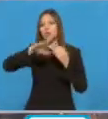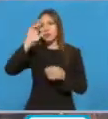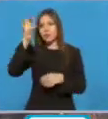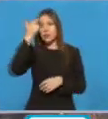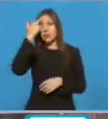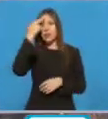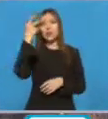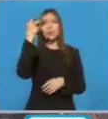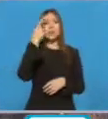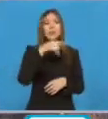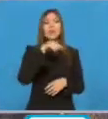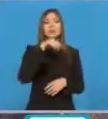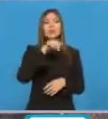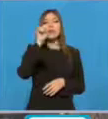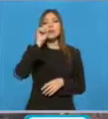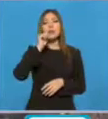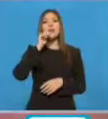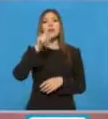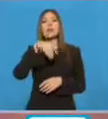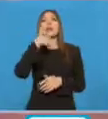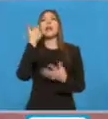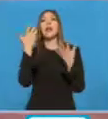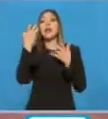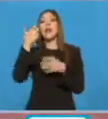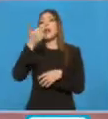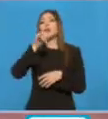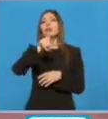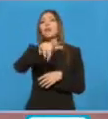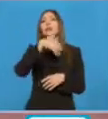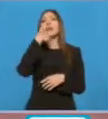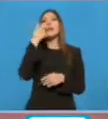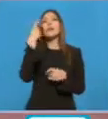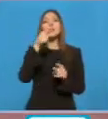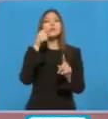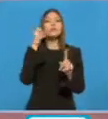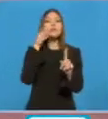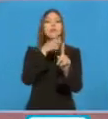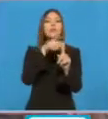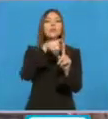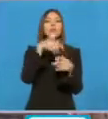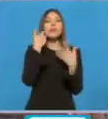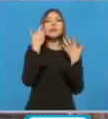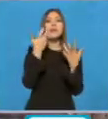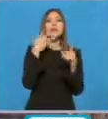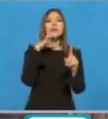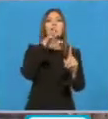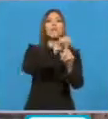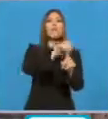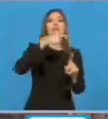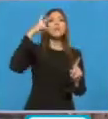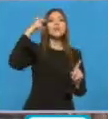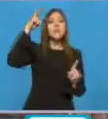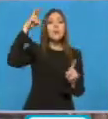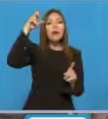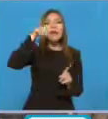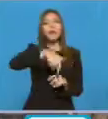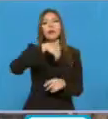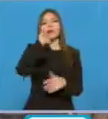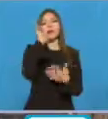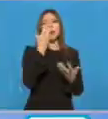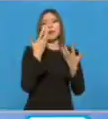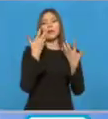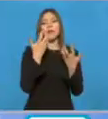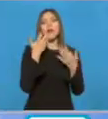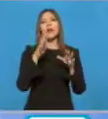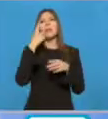queriendo hacerlo, Claro. sí en persecución de sus sueños, sí buscando lograr lo que ellos querían, en este caso